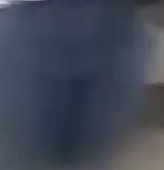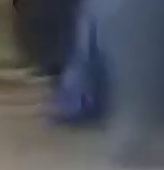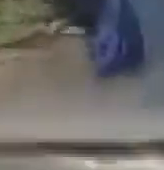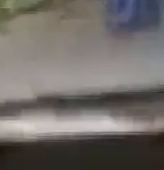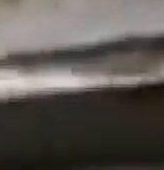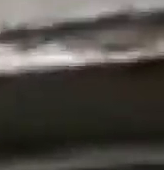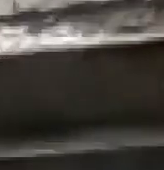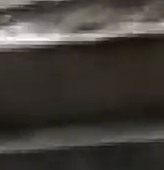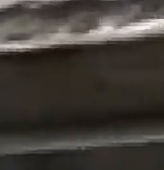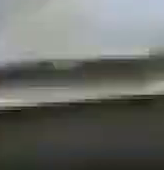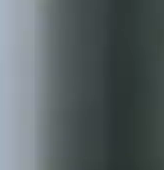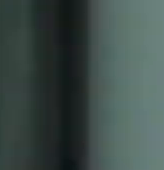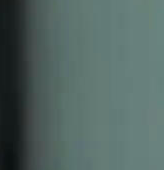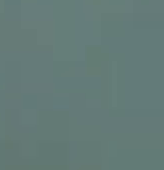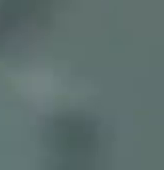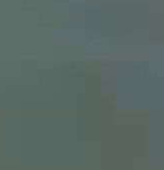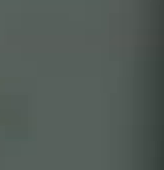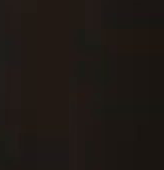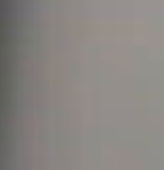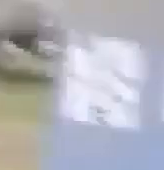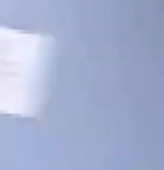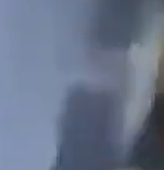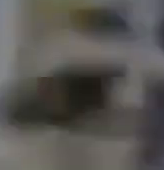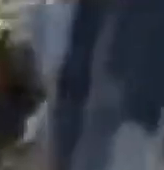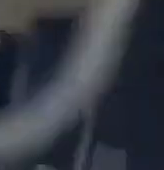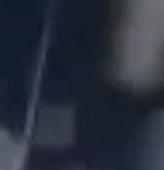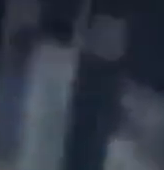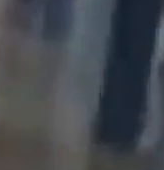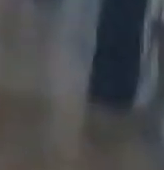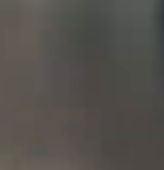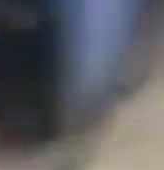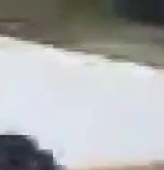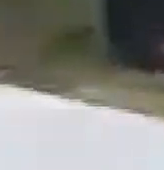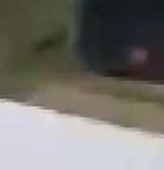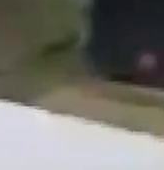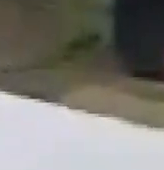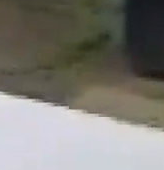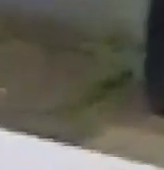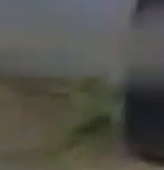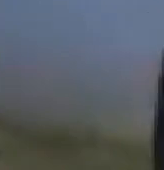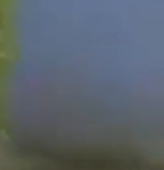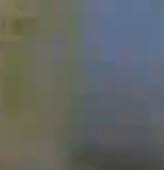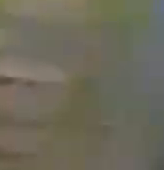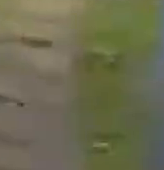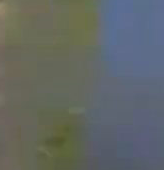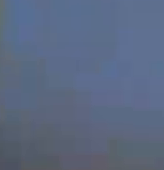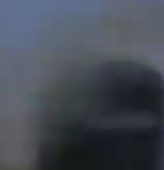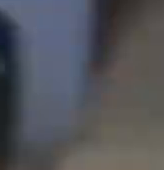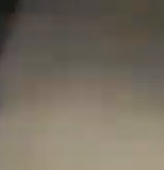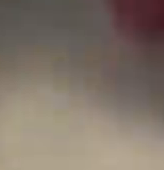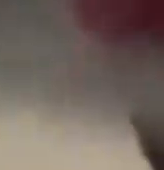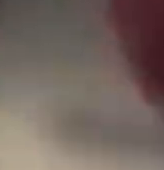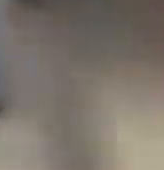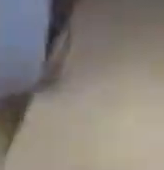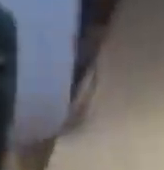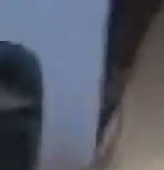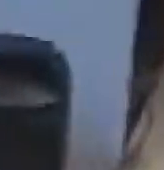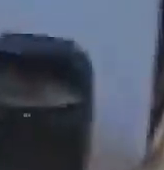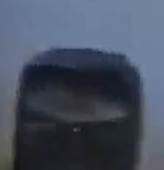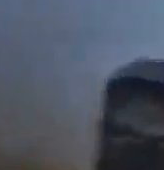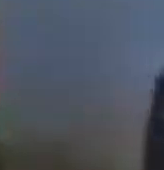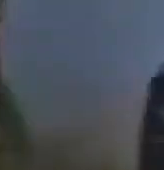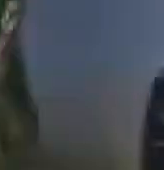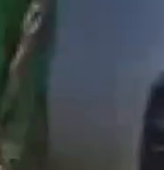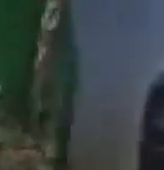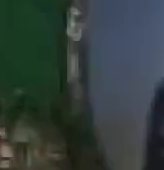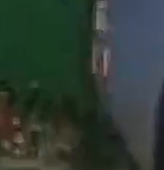llama Juventud Disidente Provida, un grupo de estudiantes que defienden estos mismos principios y valores que defiende Nueva República.